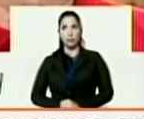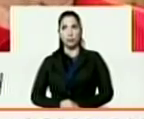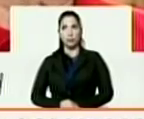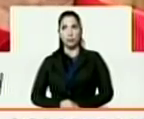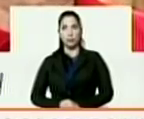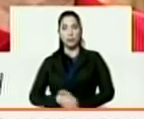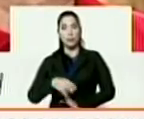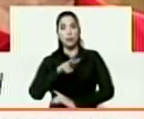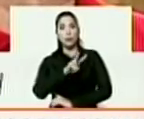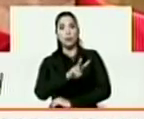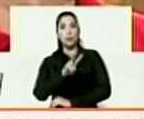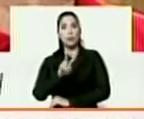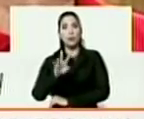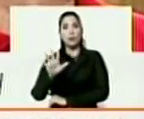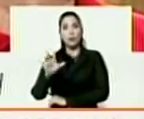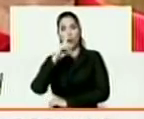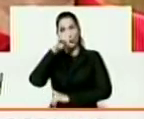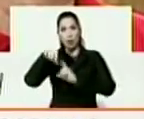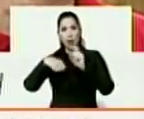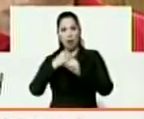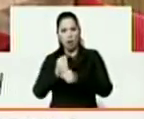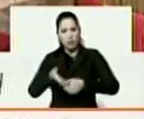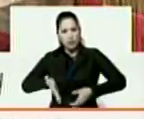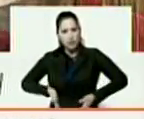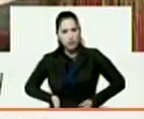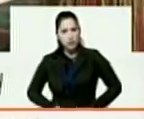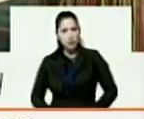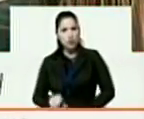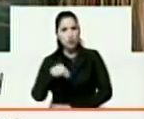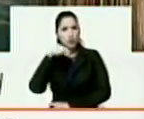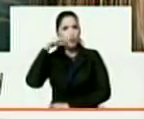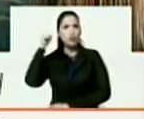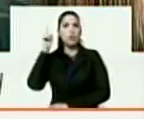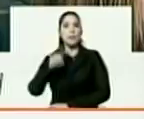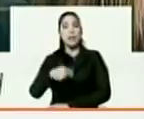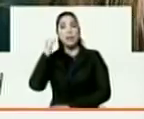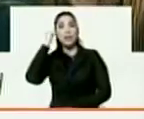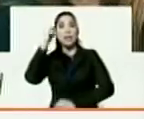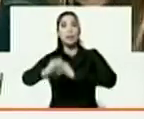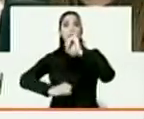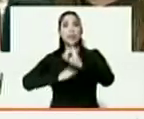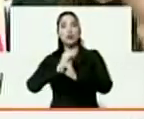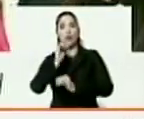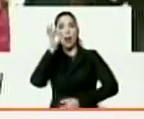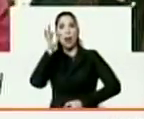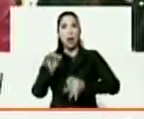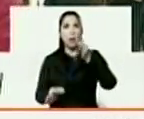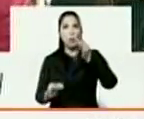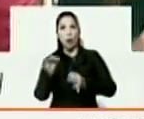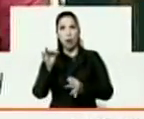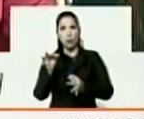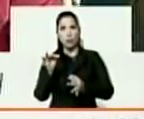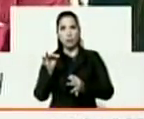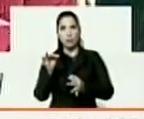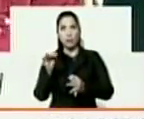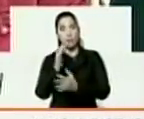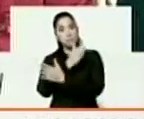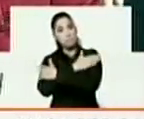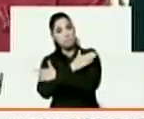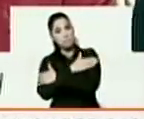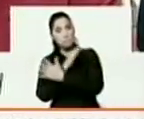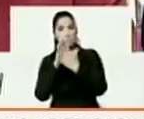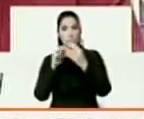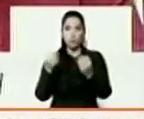225 años del natalicio de sucre hoy también el día internacional del abogado el abogado felicitaciones a las